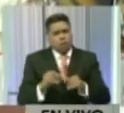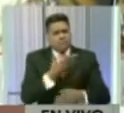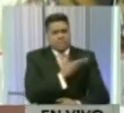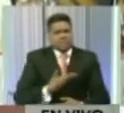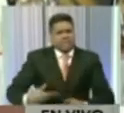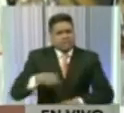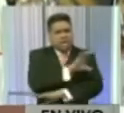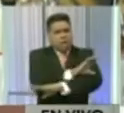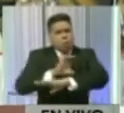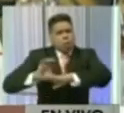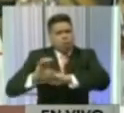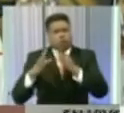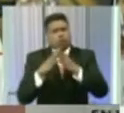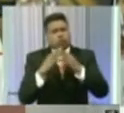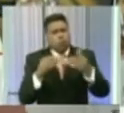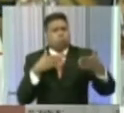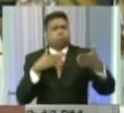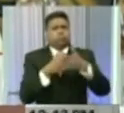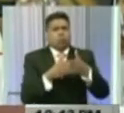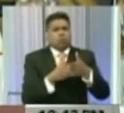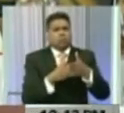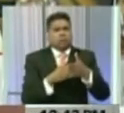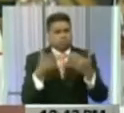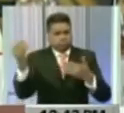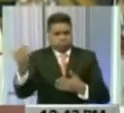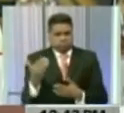venir por Daniel.